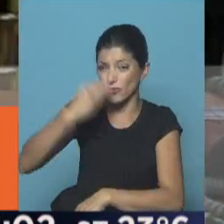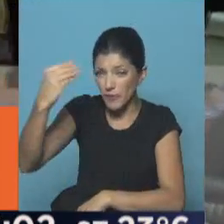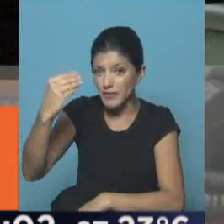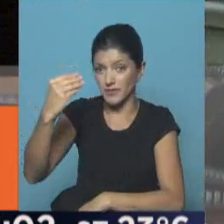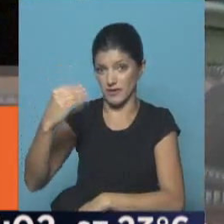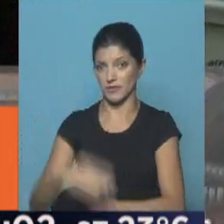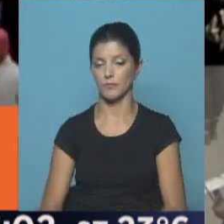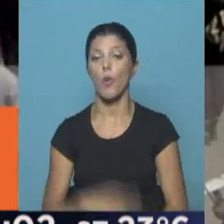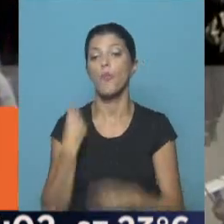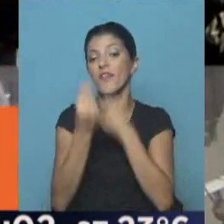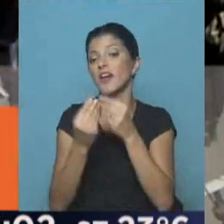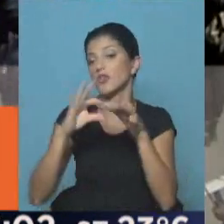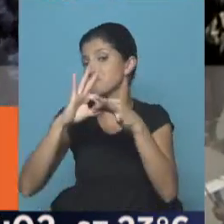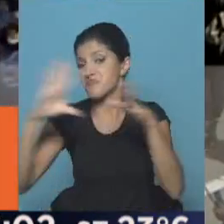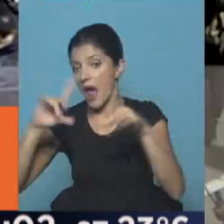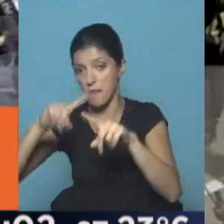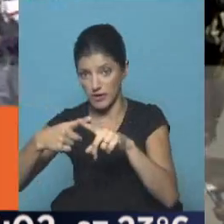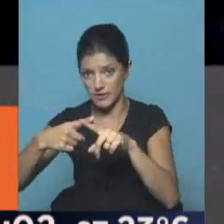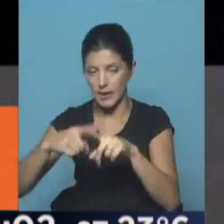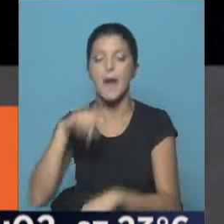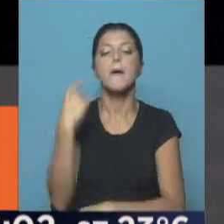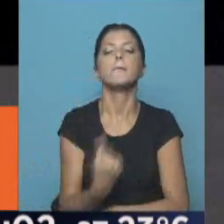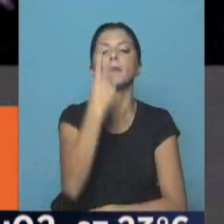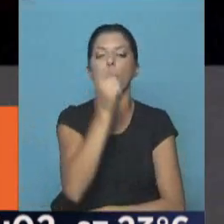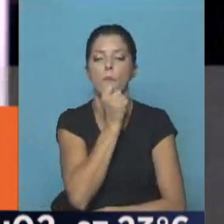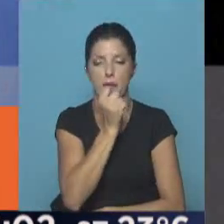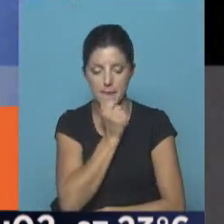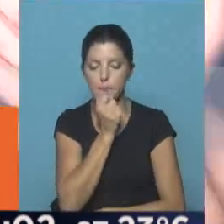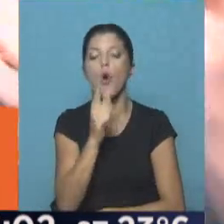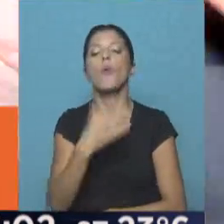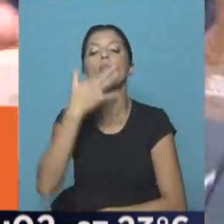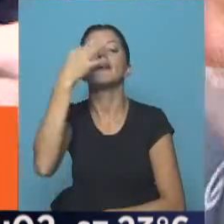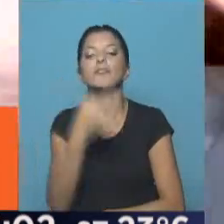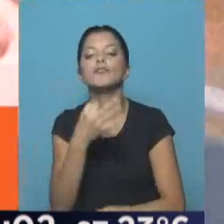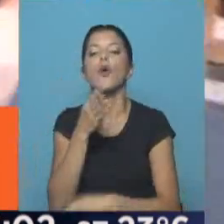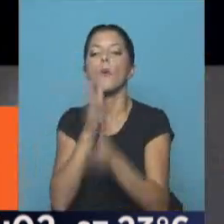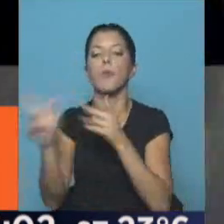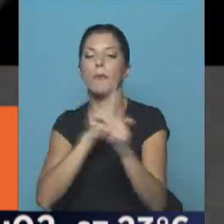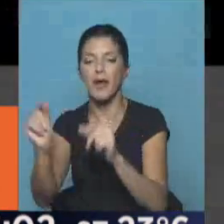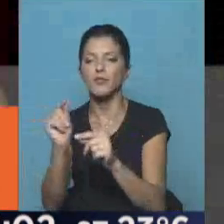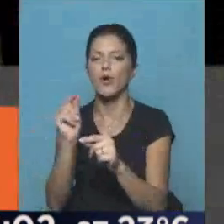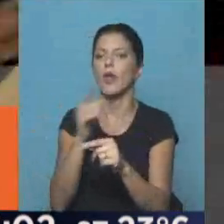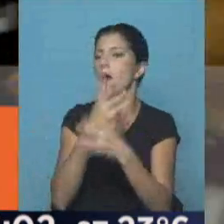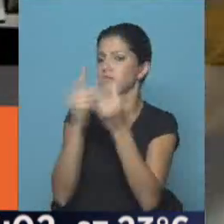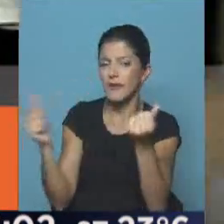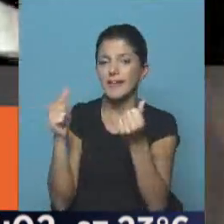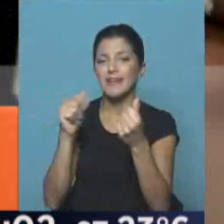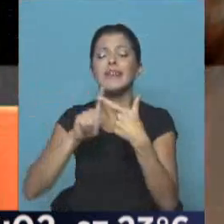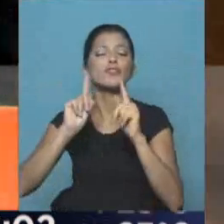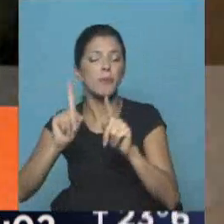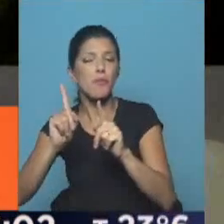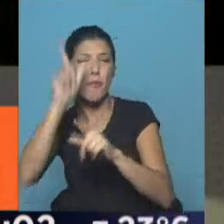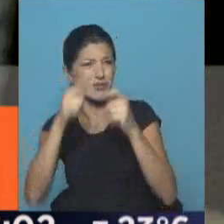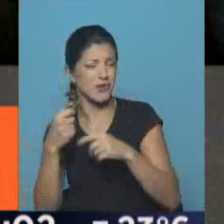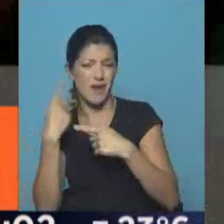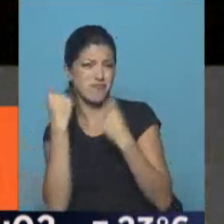outsider. Primero fueron las trabas inmigratorias que trató de imponer con mano dura por 2 veces y que mereció igual número de rechazos